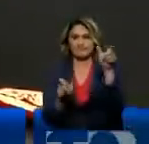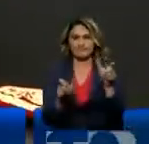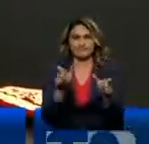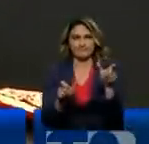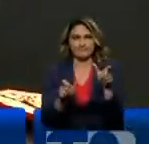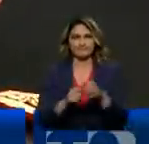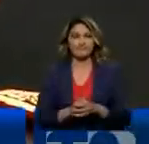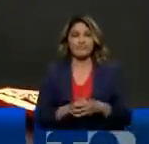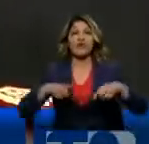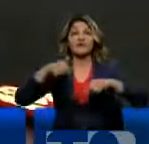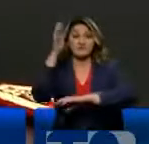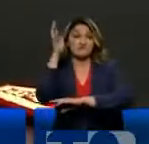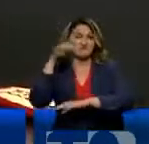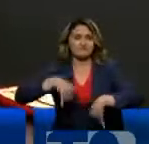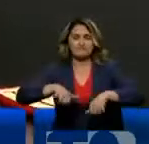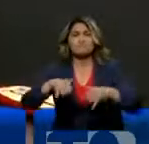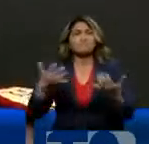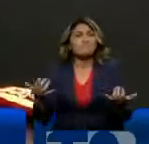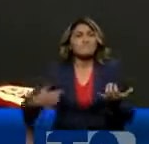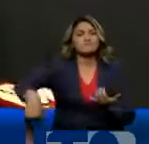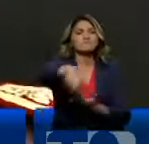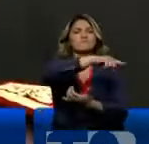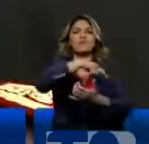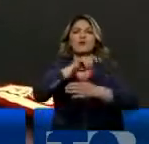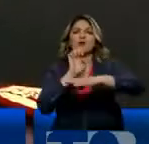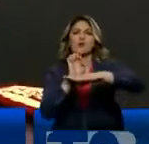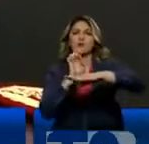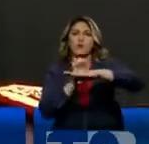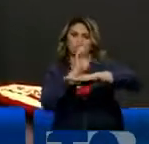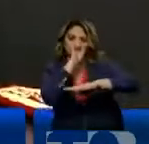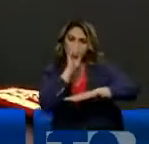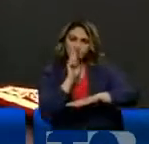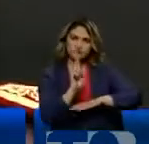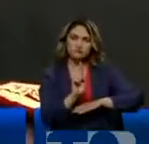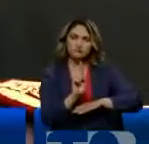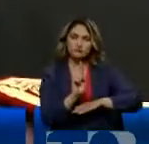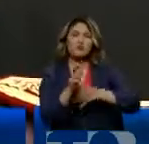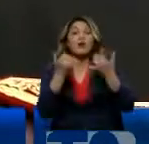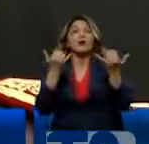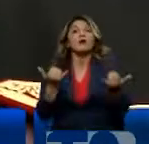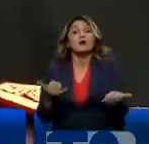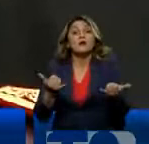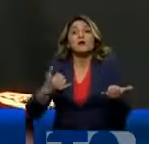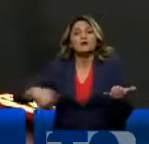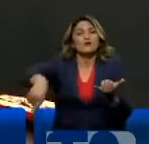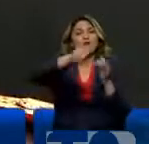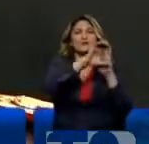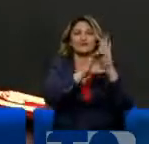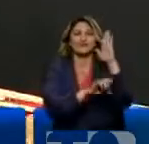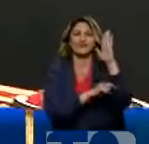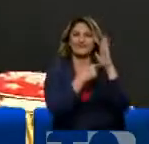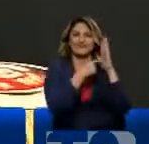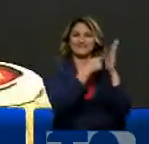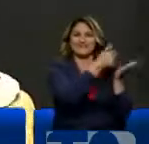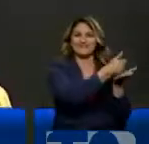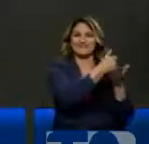expresada en la defensa de la soberanía e integridad territorial, recibe el encargo constitucional de ser